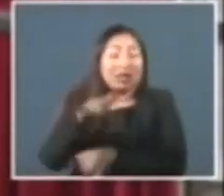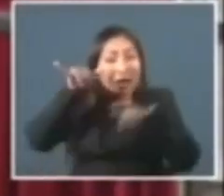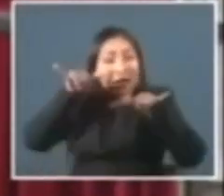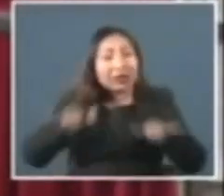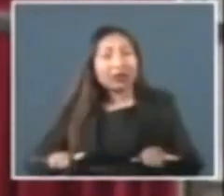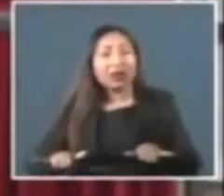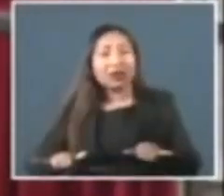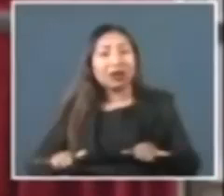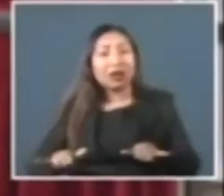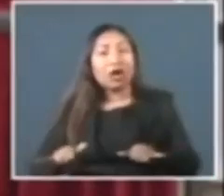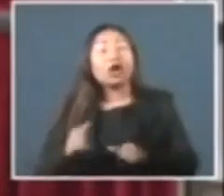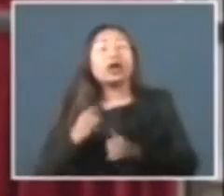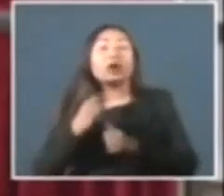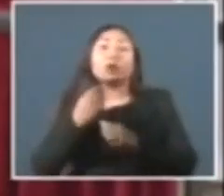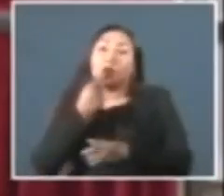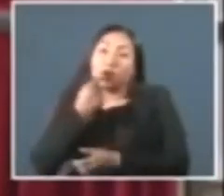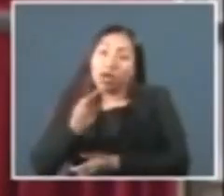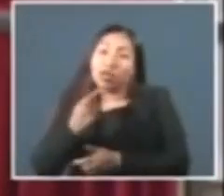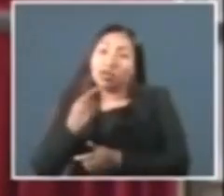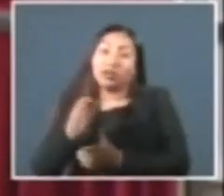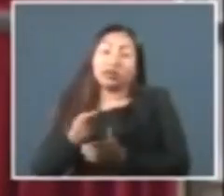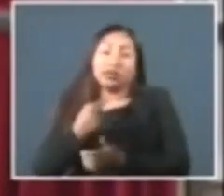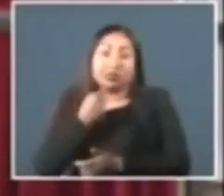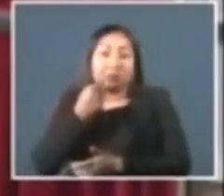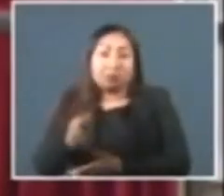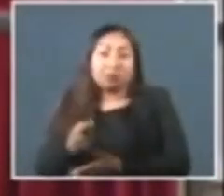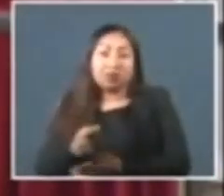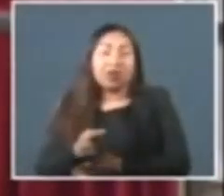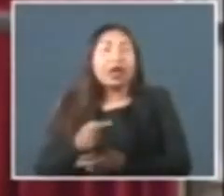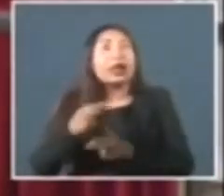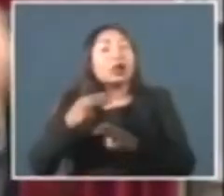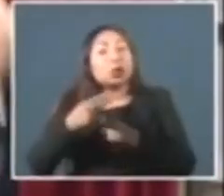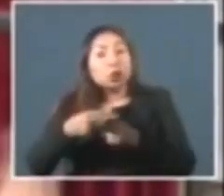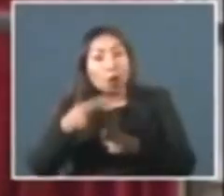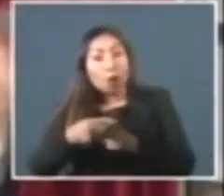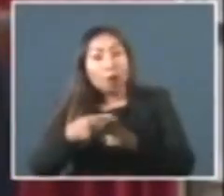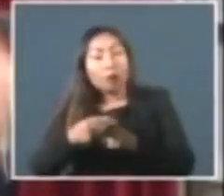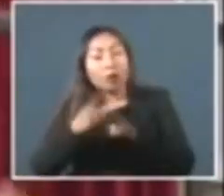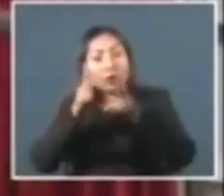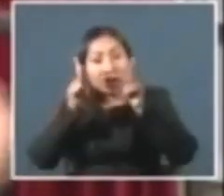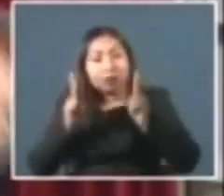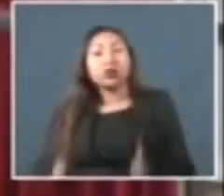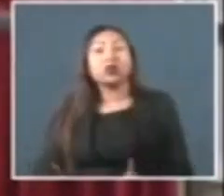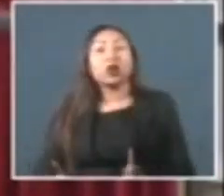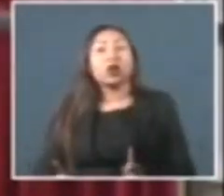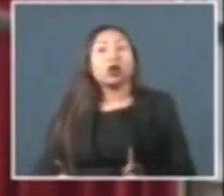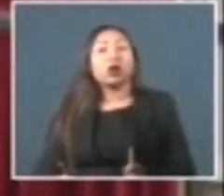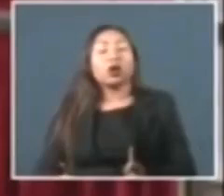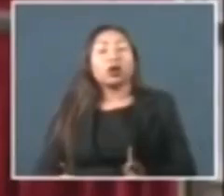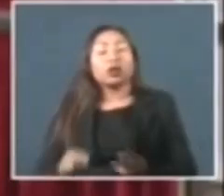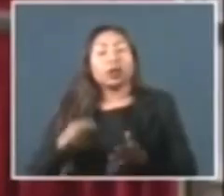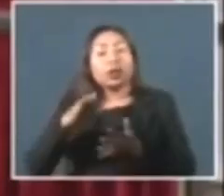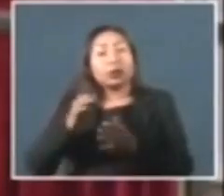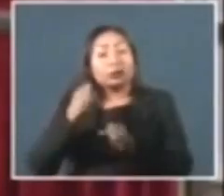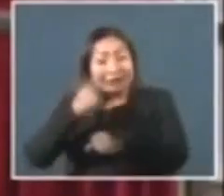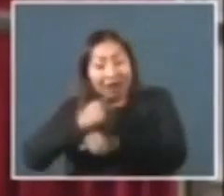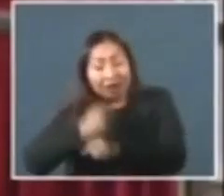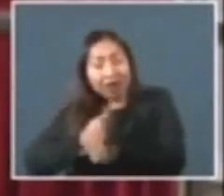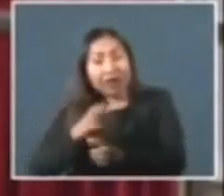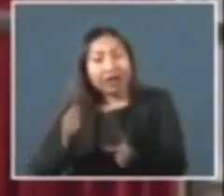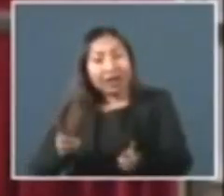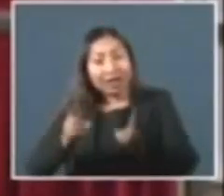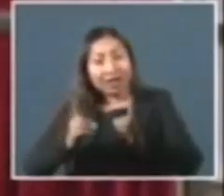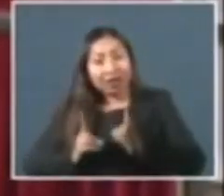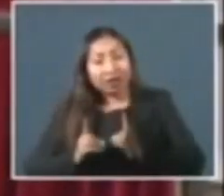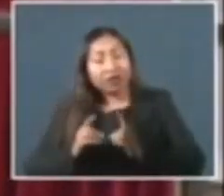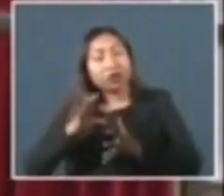y voy a mencionar las personas que trabajan con usted en la Defensoría,